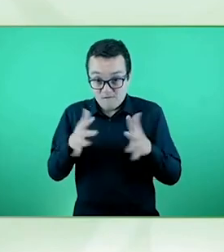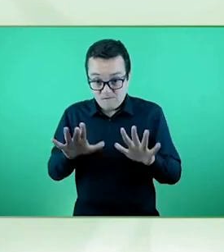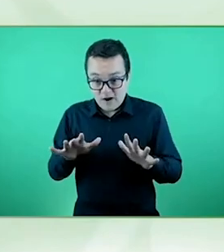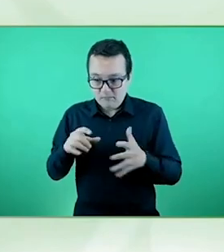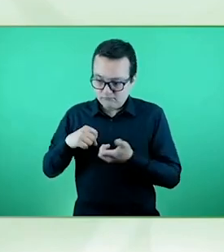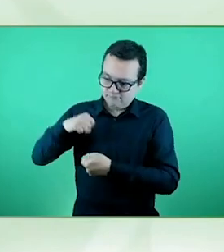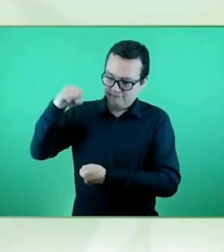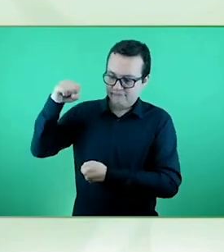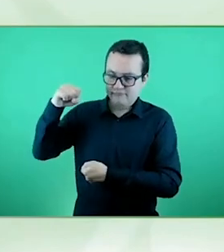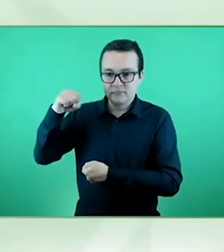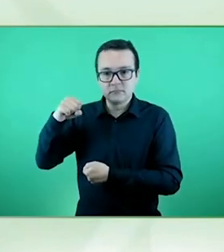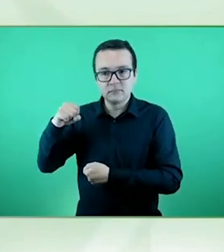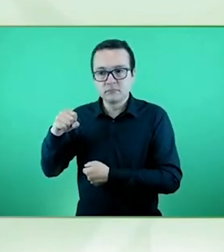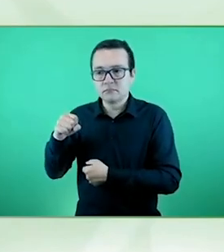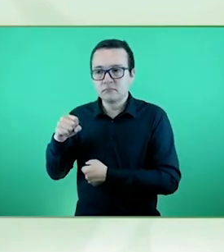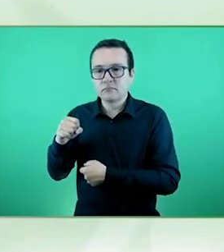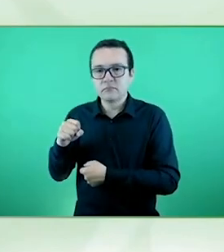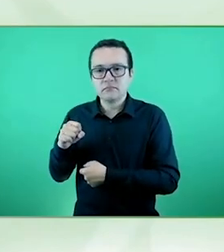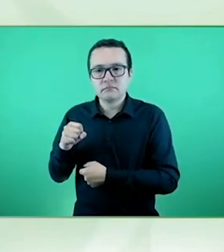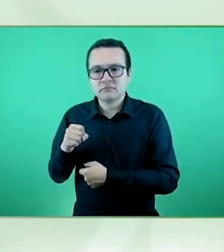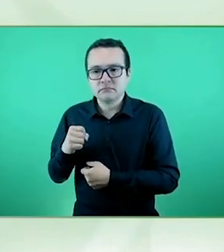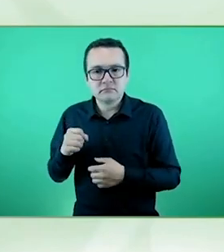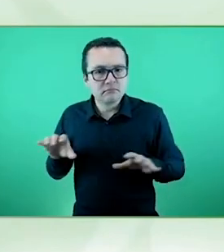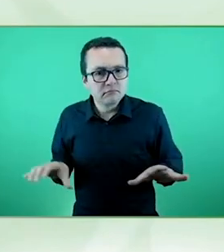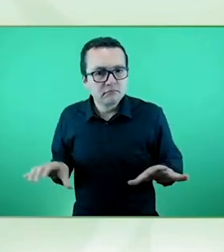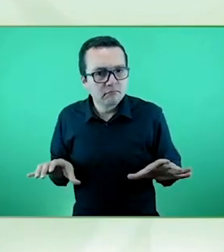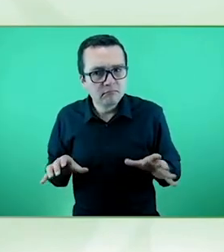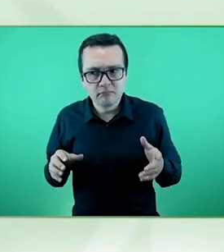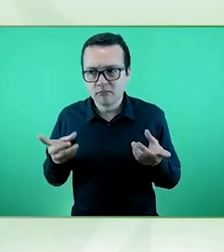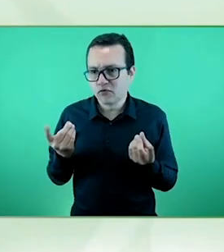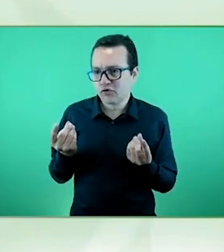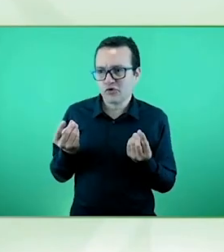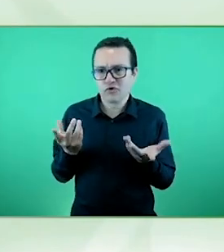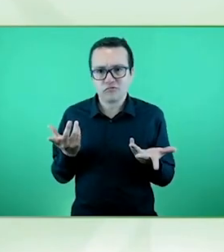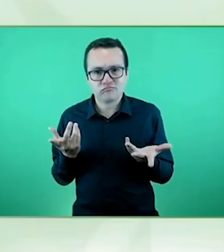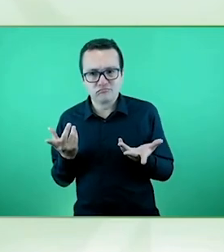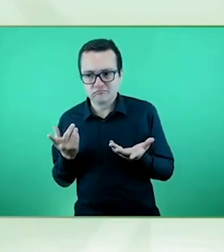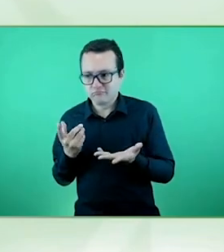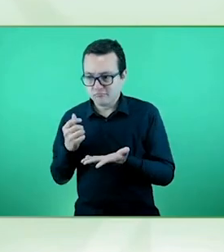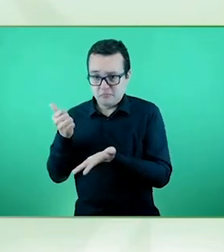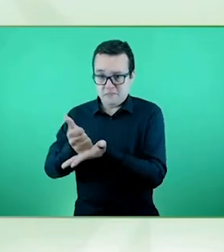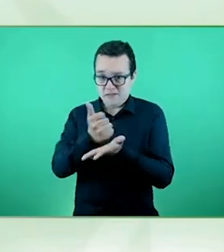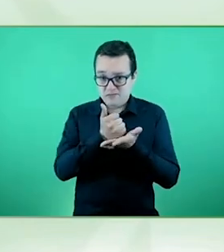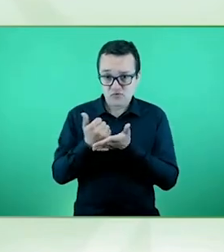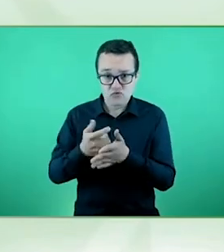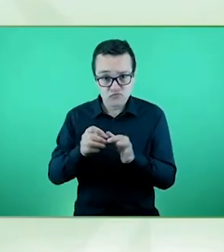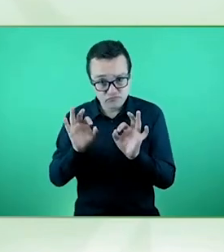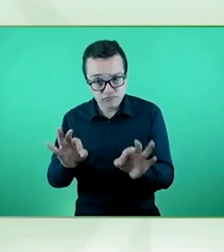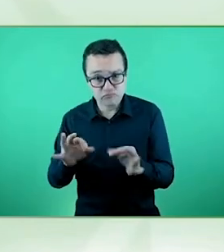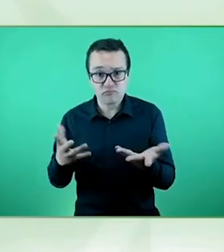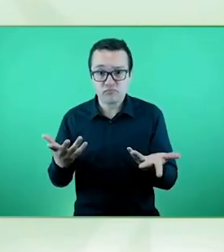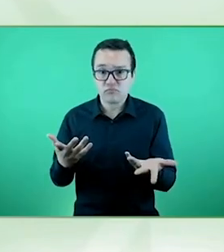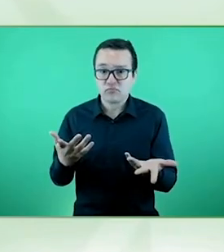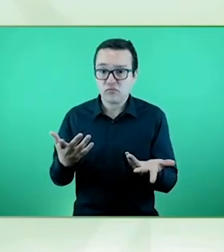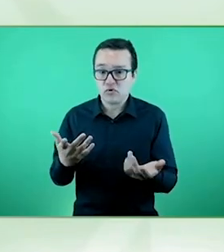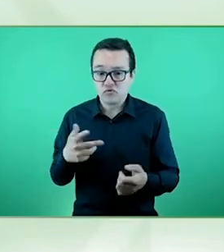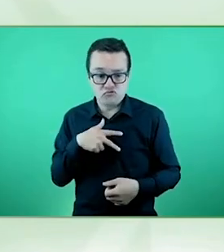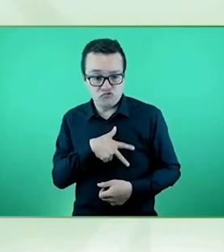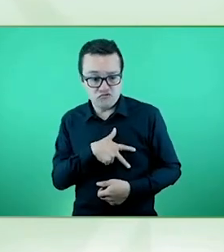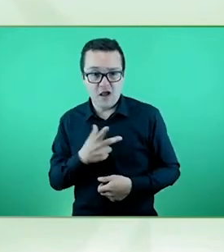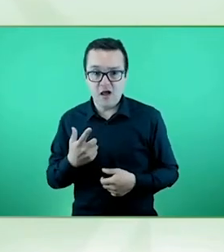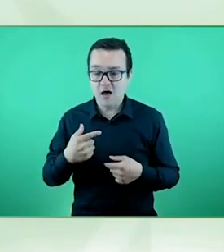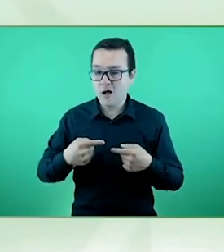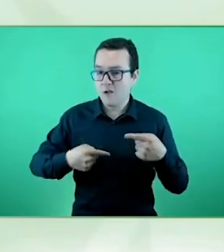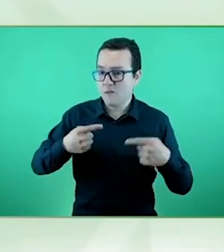oportunidades laborales y también muy pocos espacios de participación social y política. ¿Qué grupo se veía afectado por